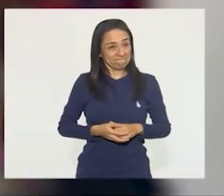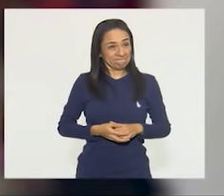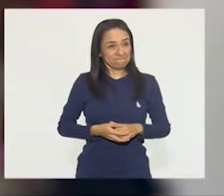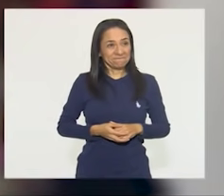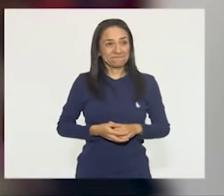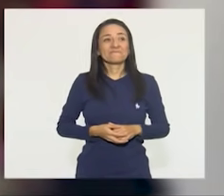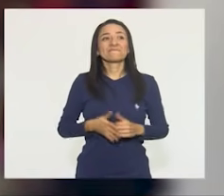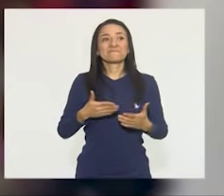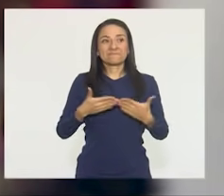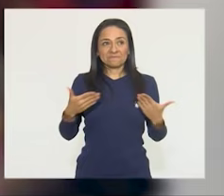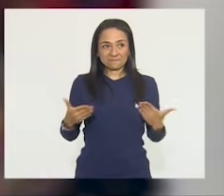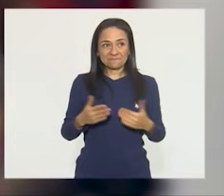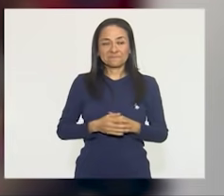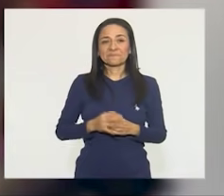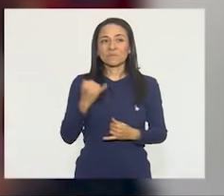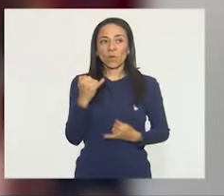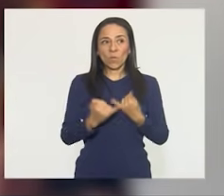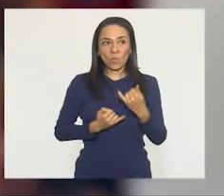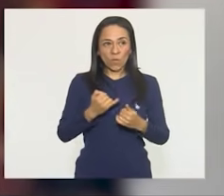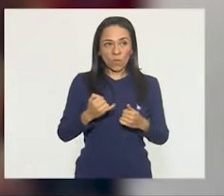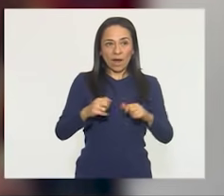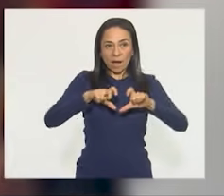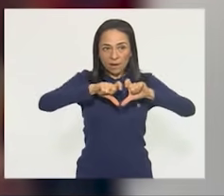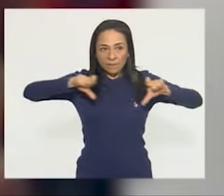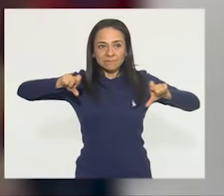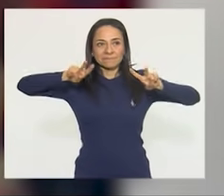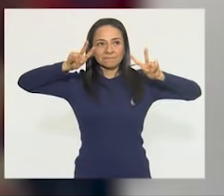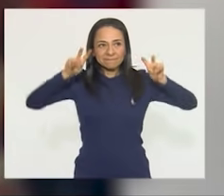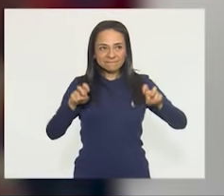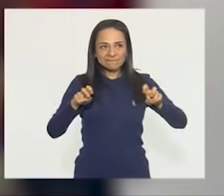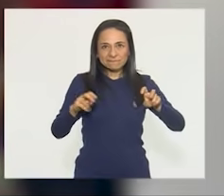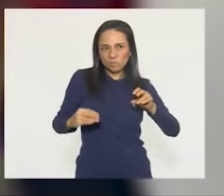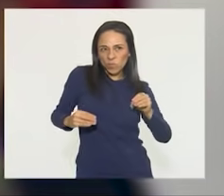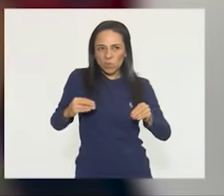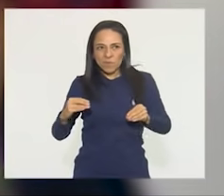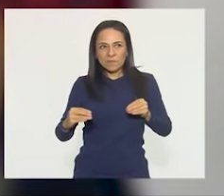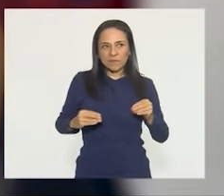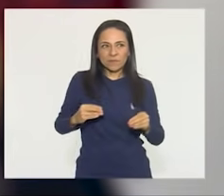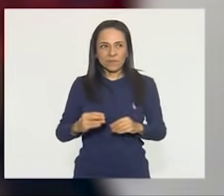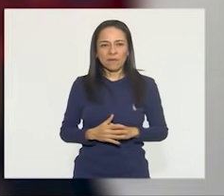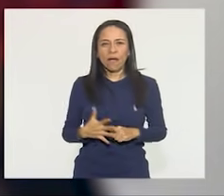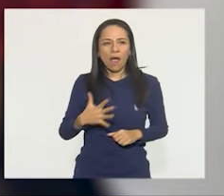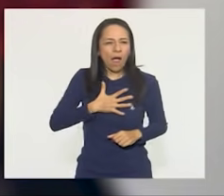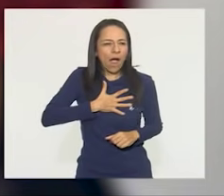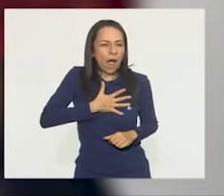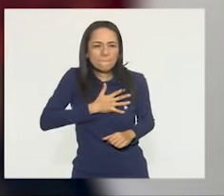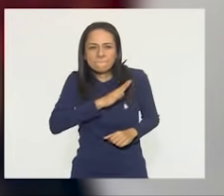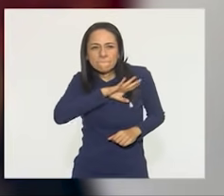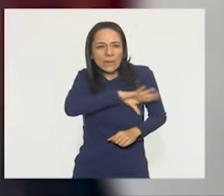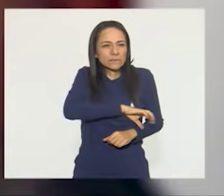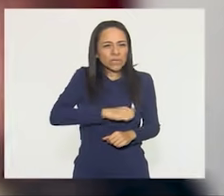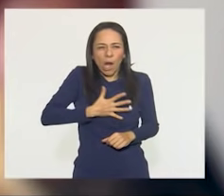Ritmos para jugar, 9, frases rítmicas. Con pasión, pero con pasión.